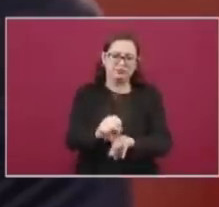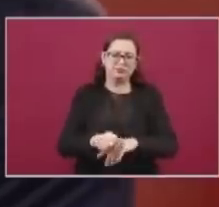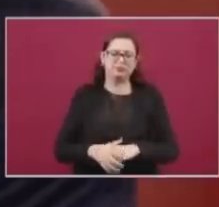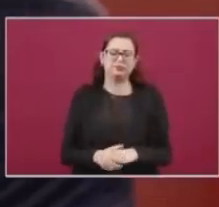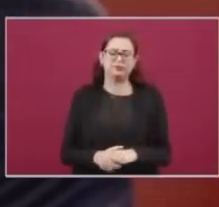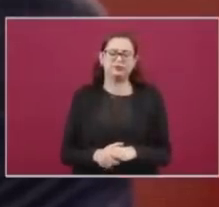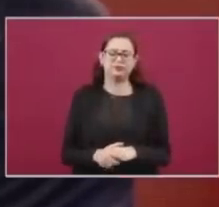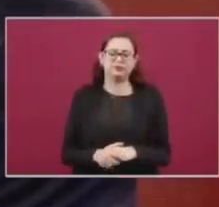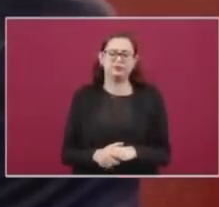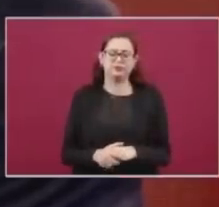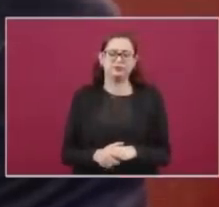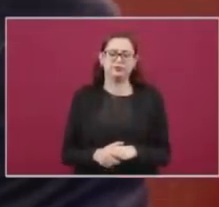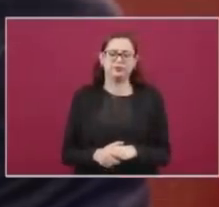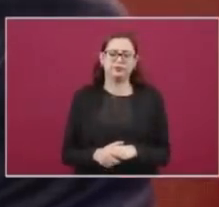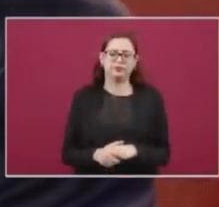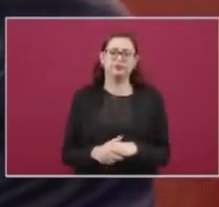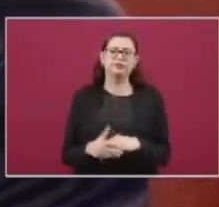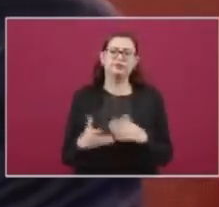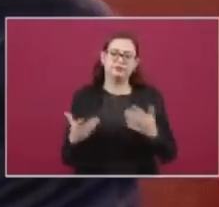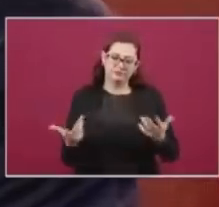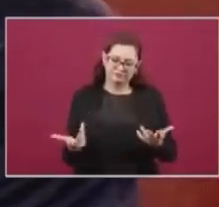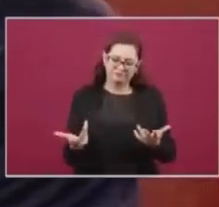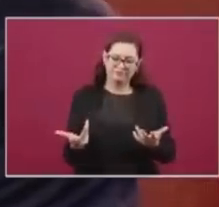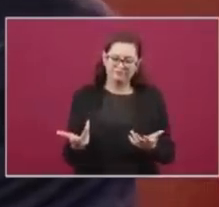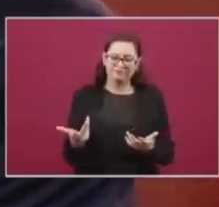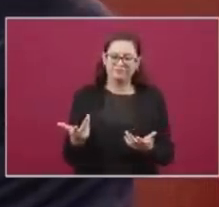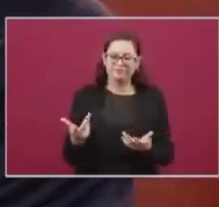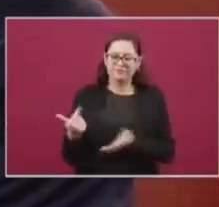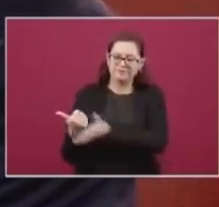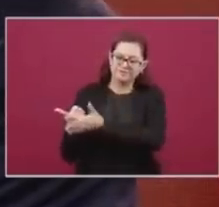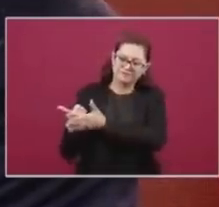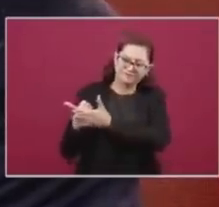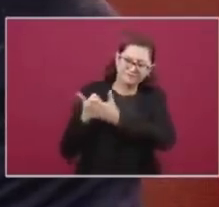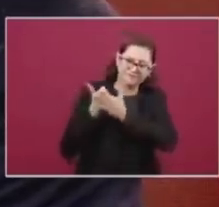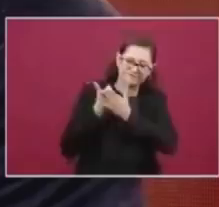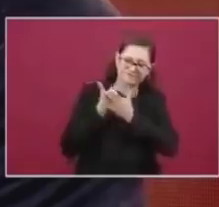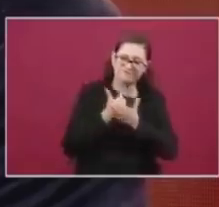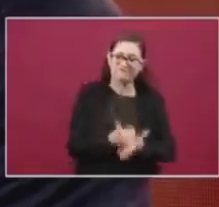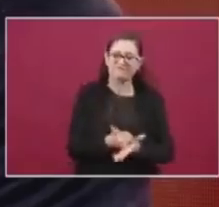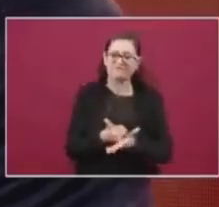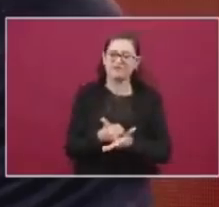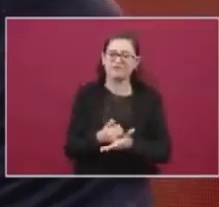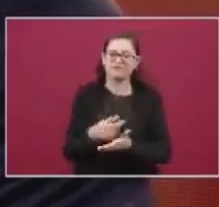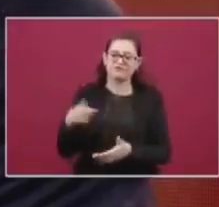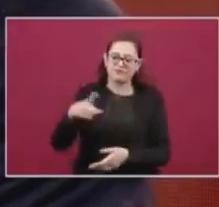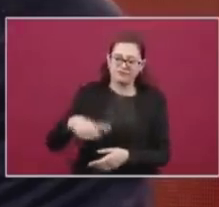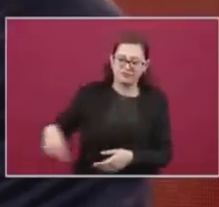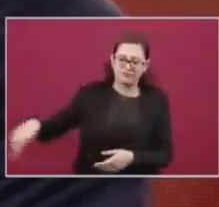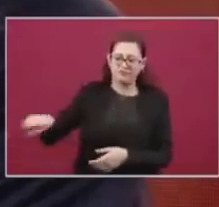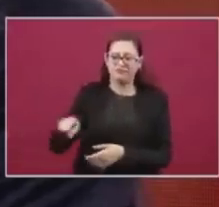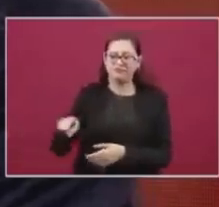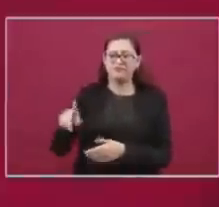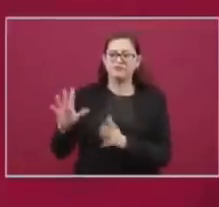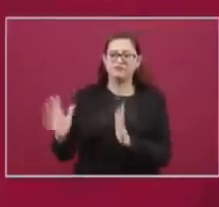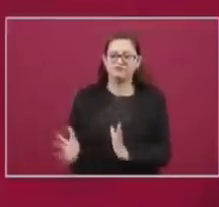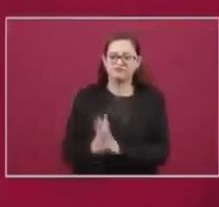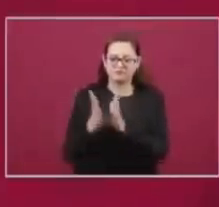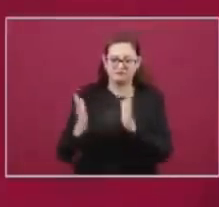Y para eso es que va a ser de gran ayuda la participación